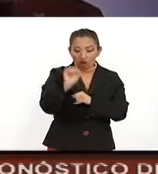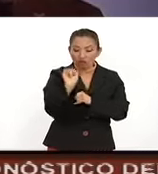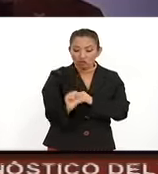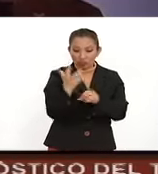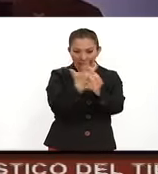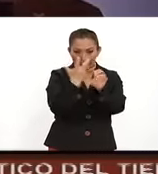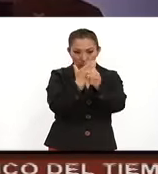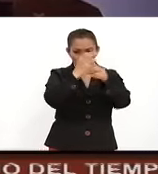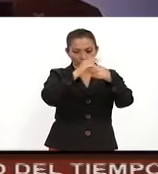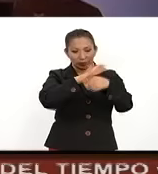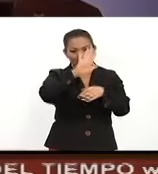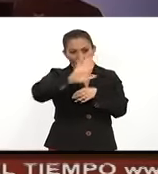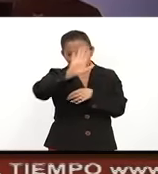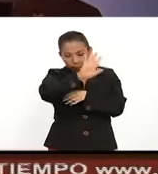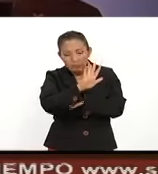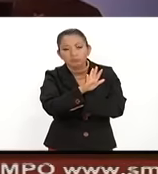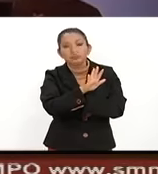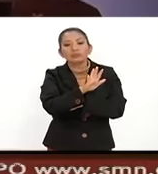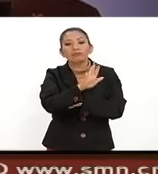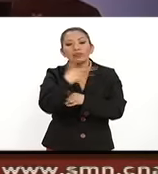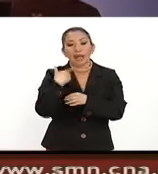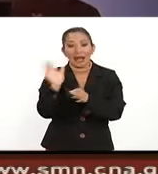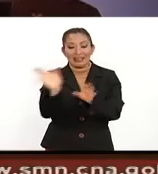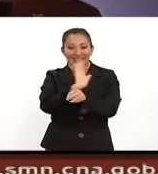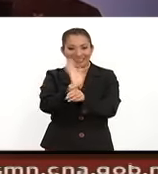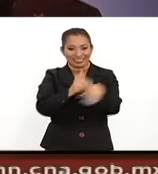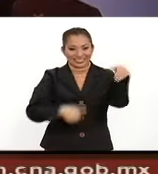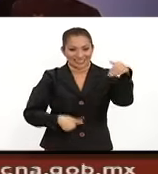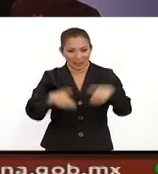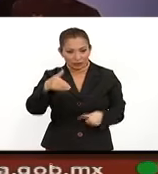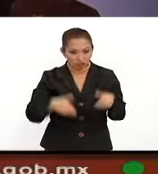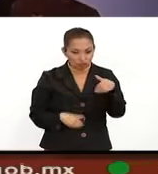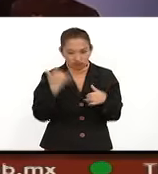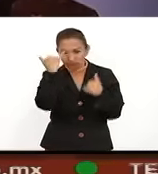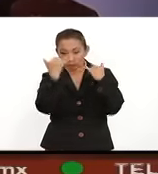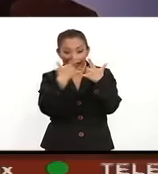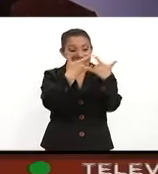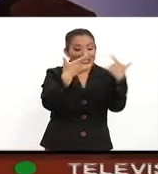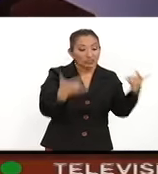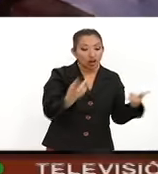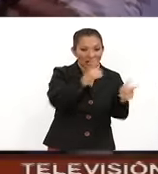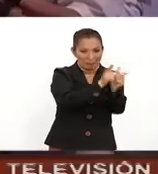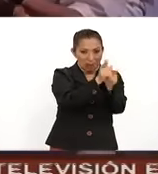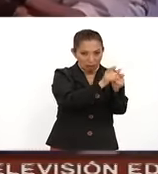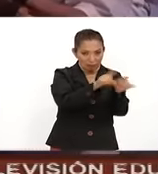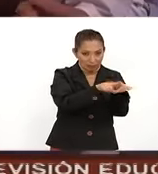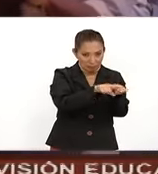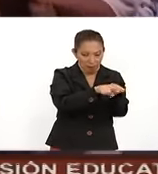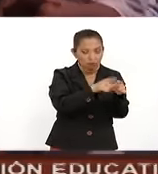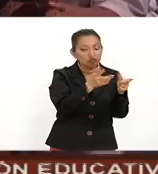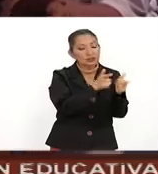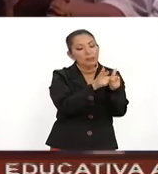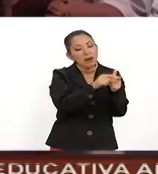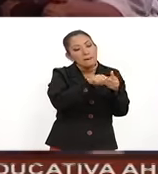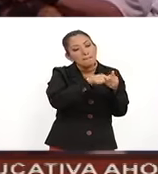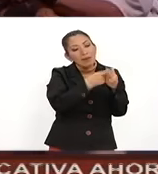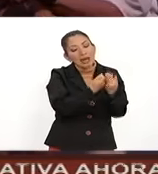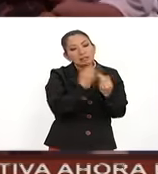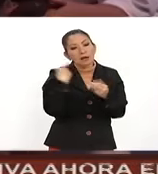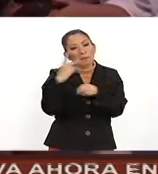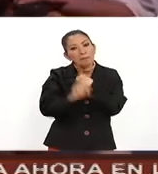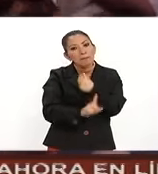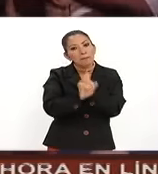los Estados Unidos. Pues llega la cartelera teatral. El montaje narra la historia de unos hermanos gemelos que inician una